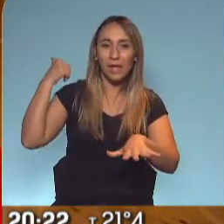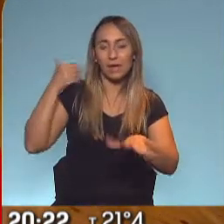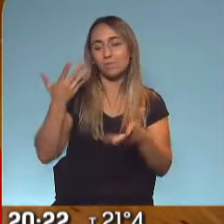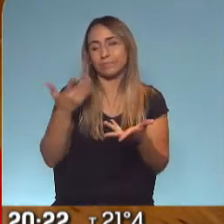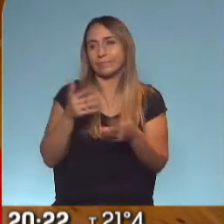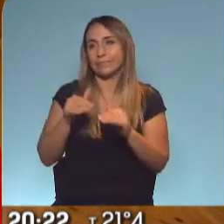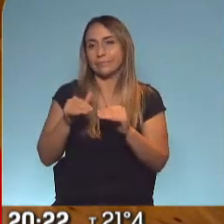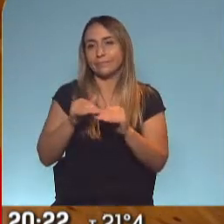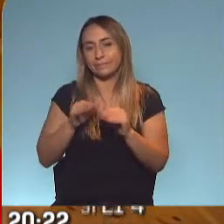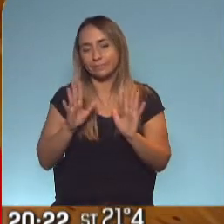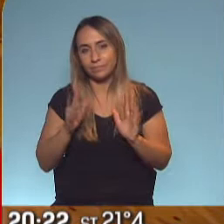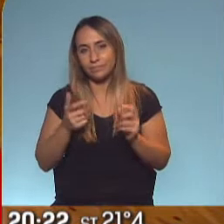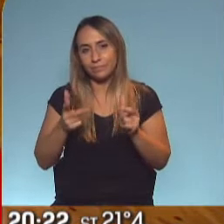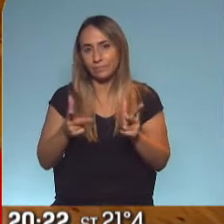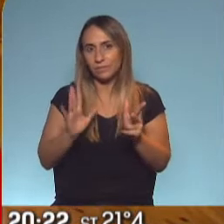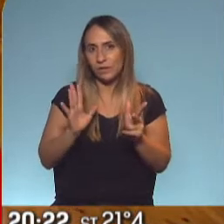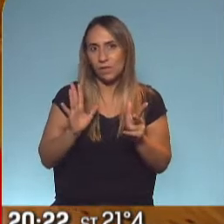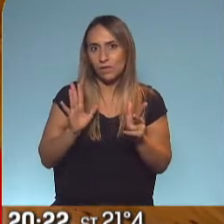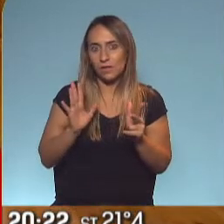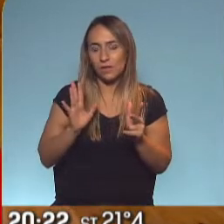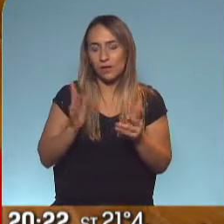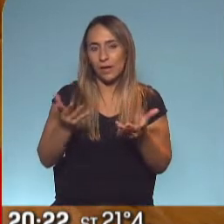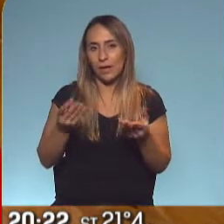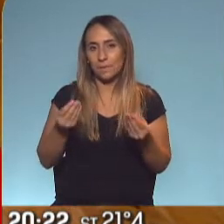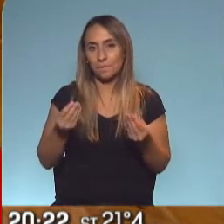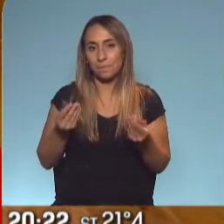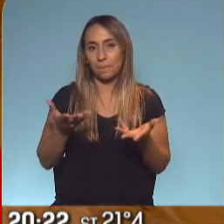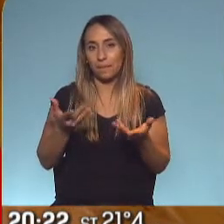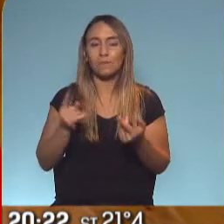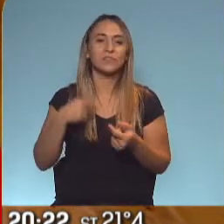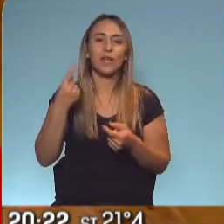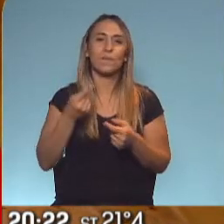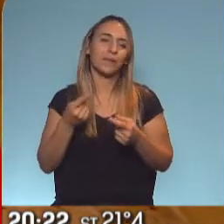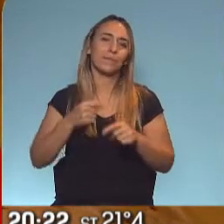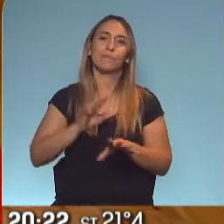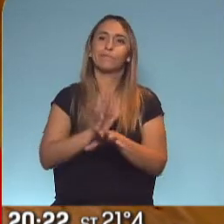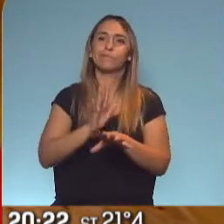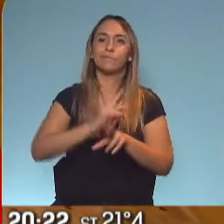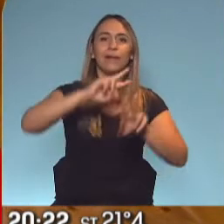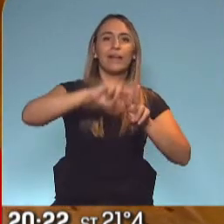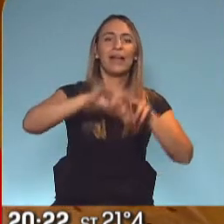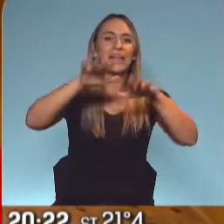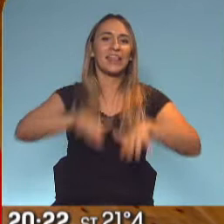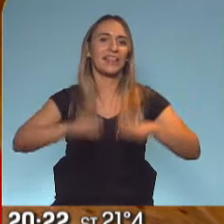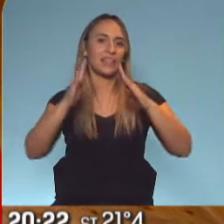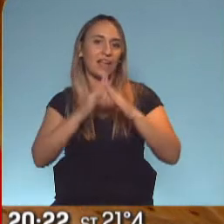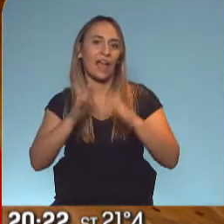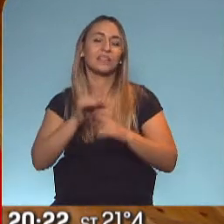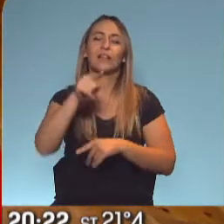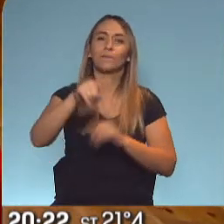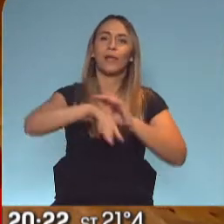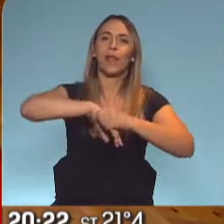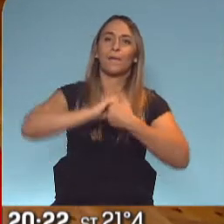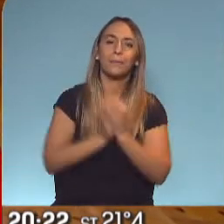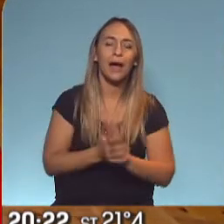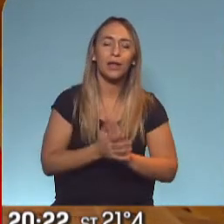debo decirlo también, decíamos los eslogans quédate en tu casa, lavate las manos. No recordábamos, no